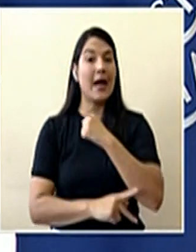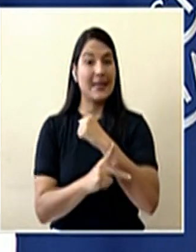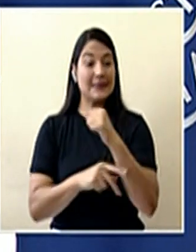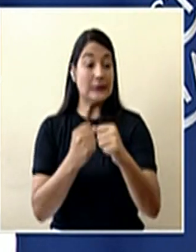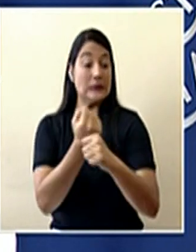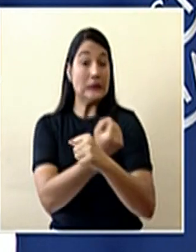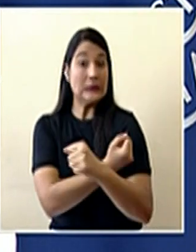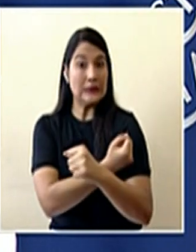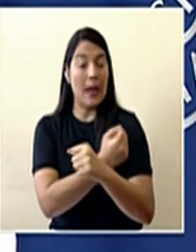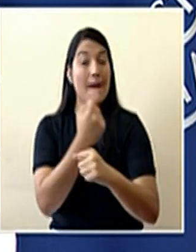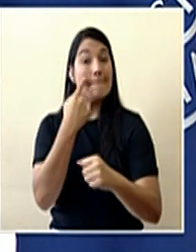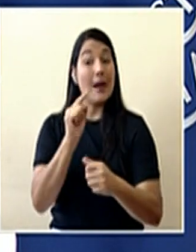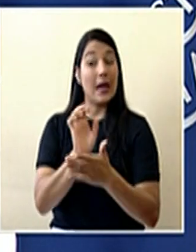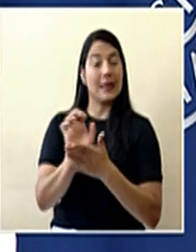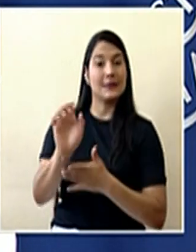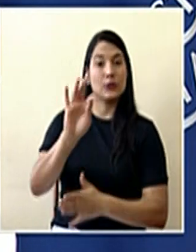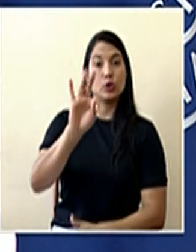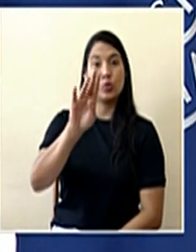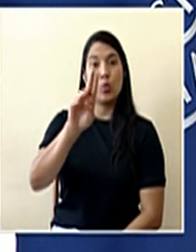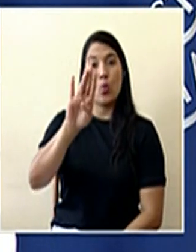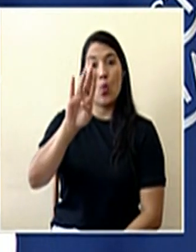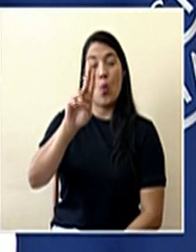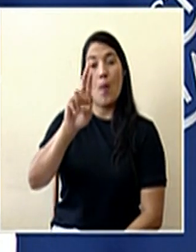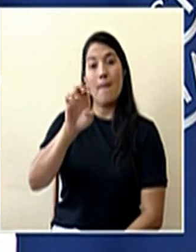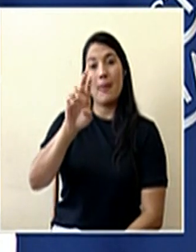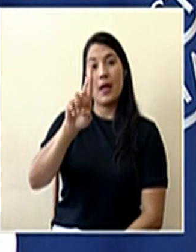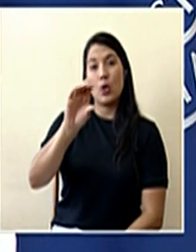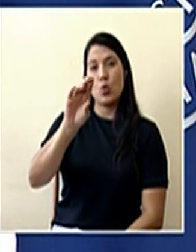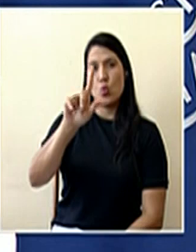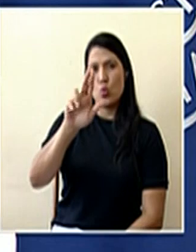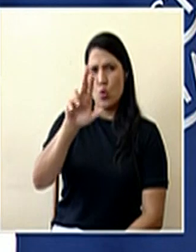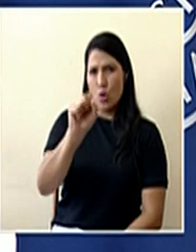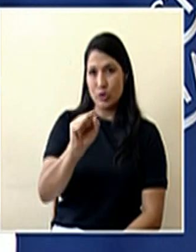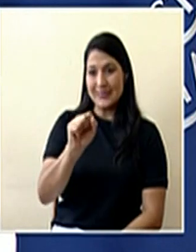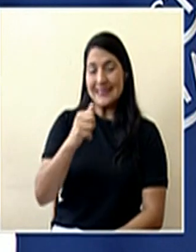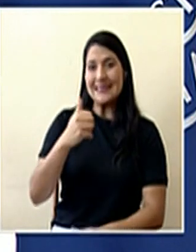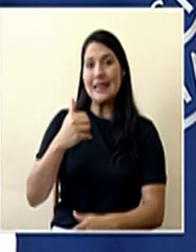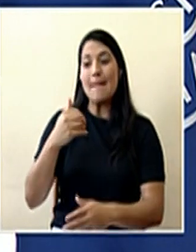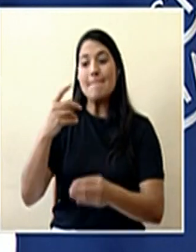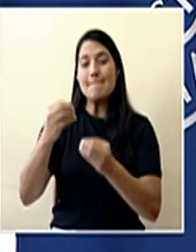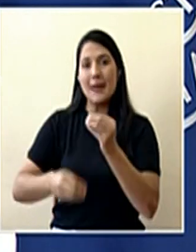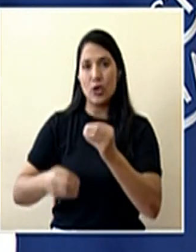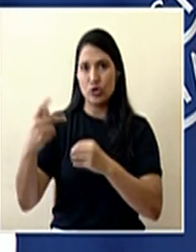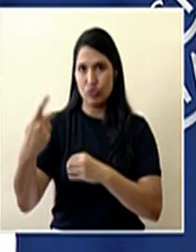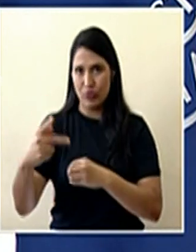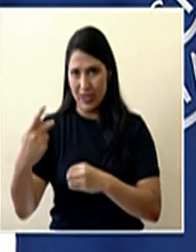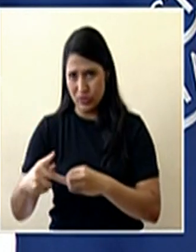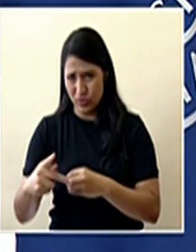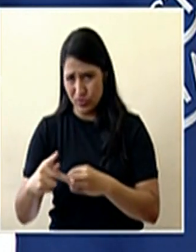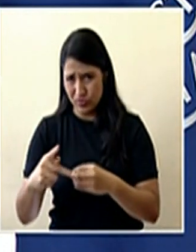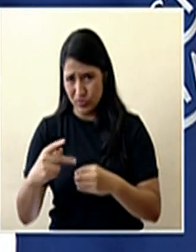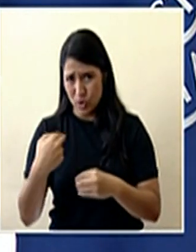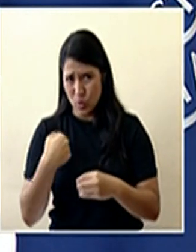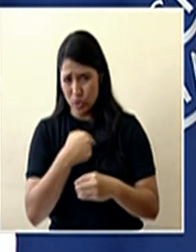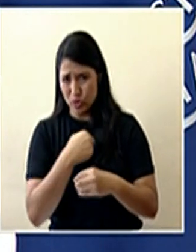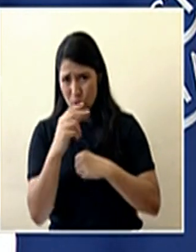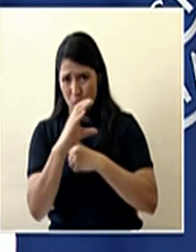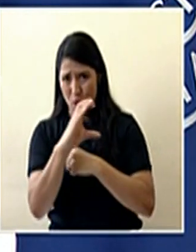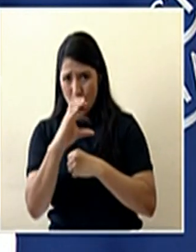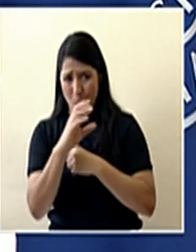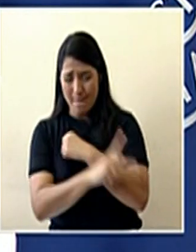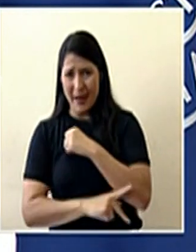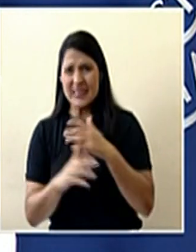es la valoración sobre la investigación y si se ha estudiado dicha correlación en nuestro país? Sí, nosotros en nuestro esquema básico